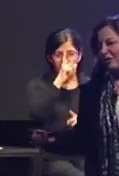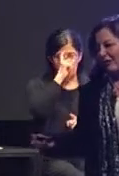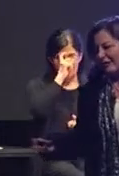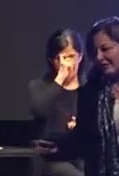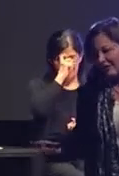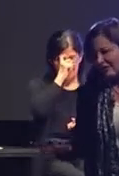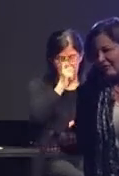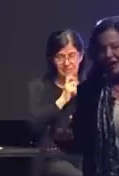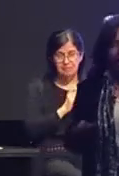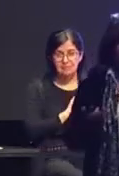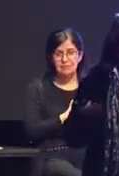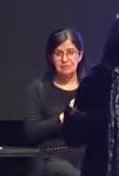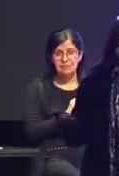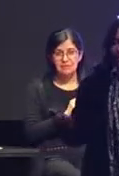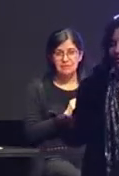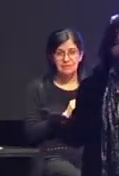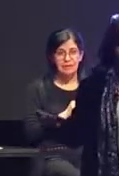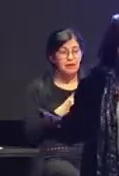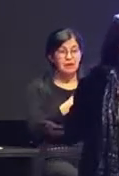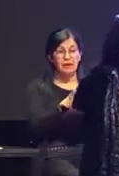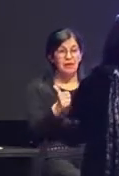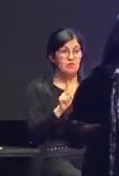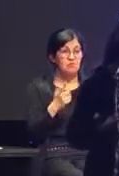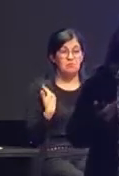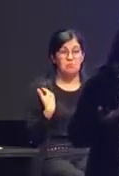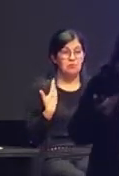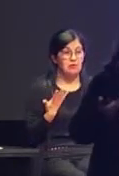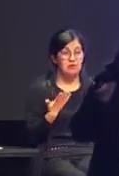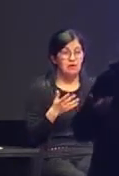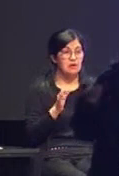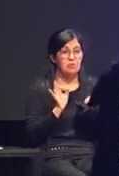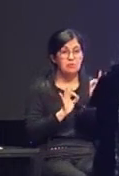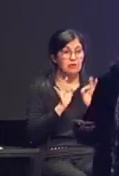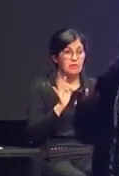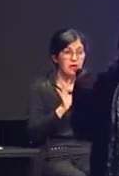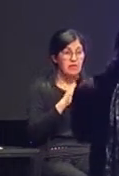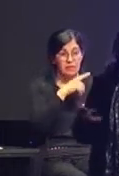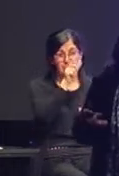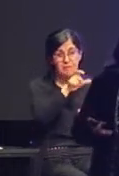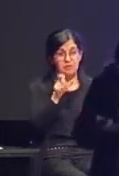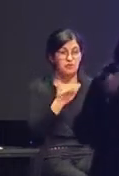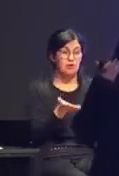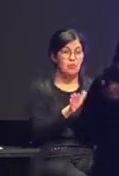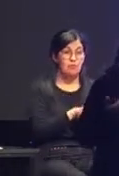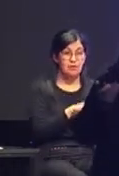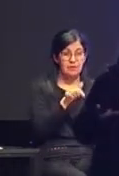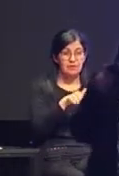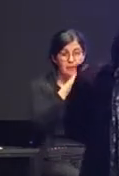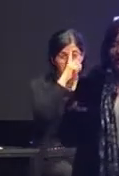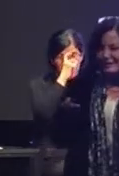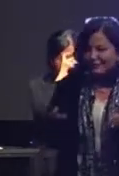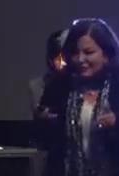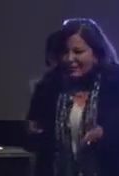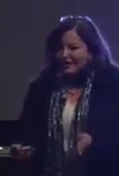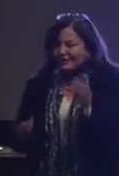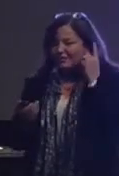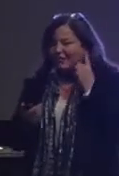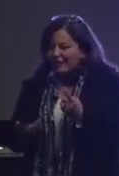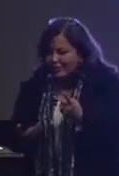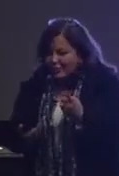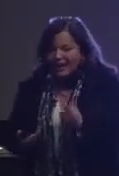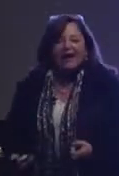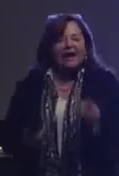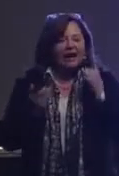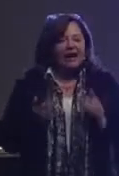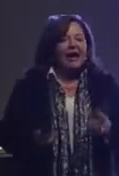sea, obviamente no les va a importar, sino que se les sabe que la tasa de mortalidad en este hospital, cuando yo pongo 3 enfermeras en